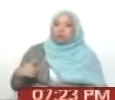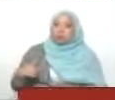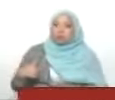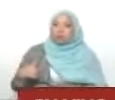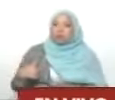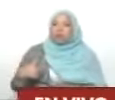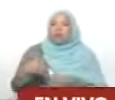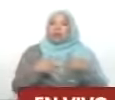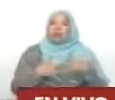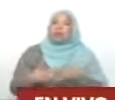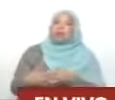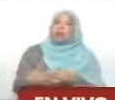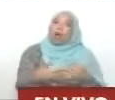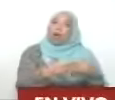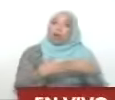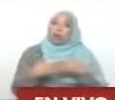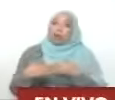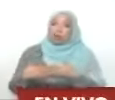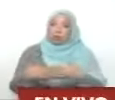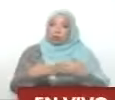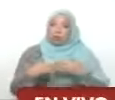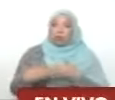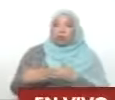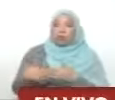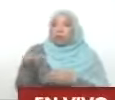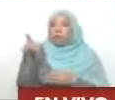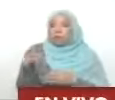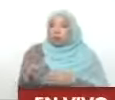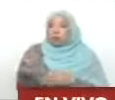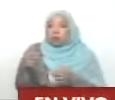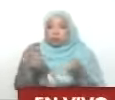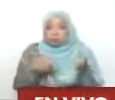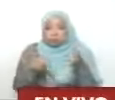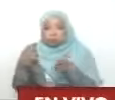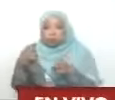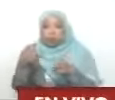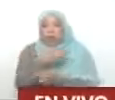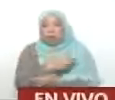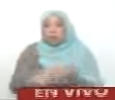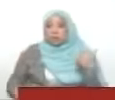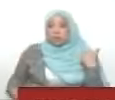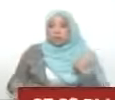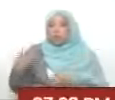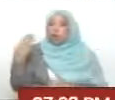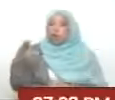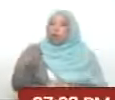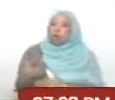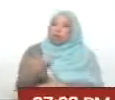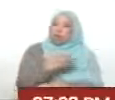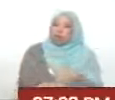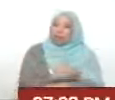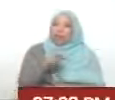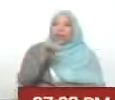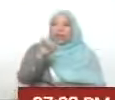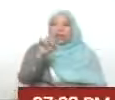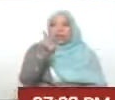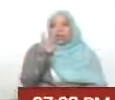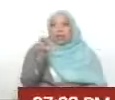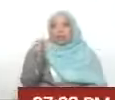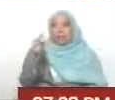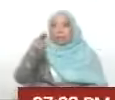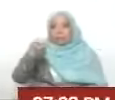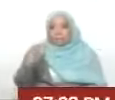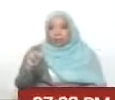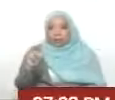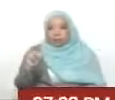norteamericano, sus sicarios criminales, Iván Duque y Álvaro Uribe, han contratado un grupo de narcotraficantes, tengo